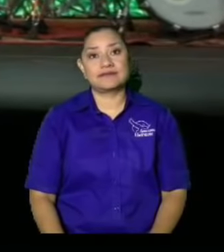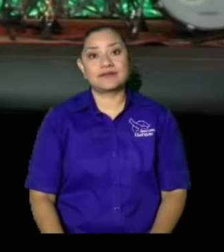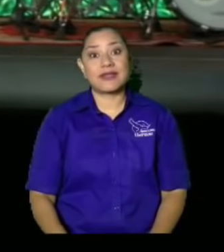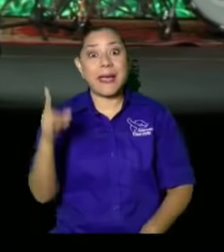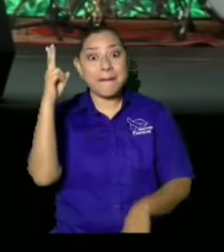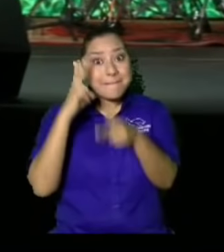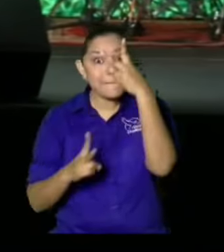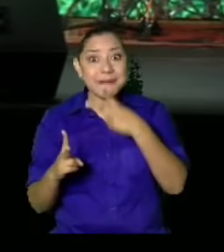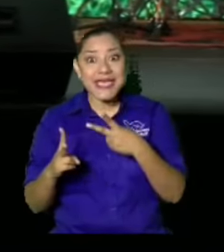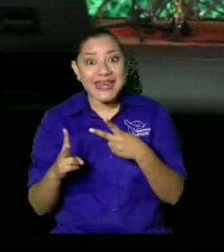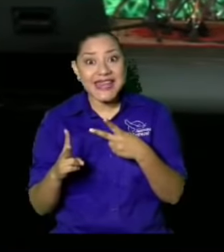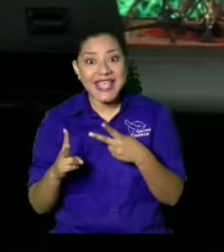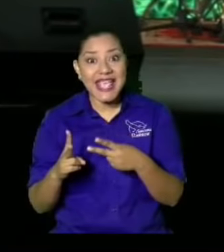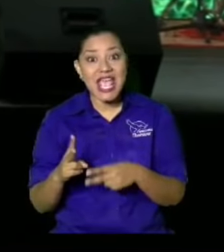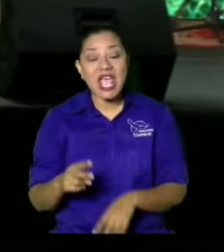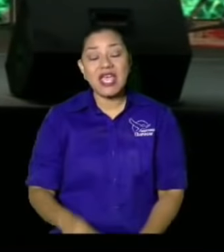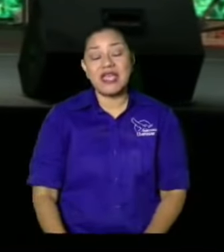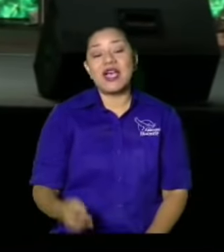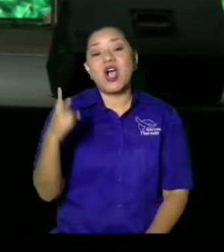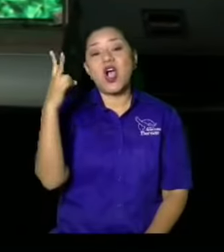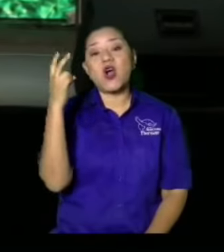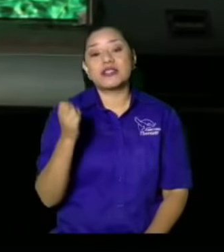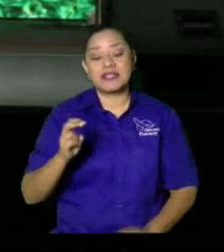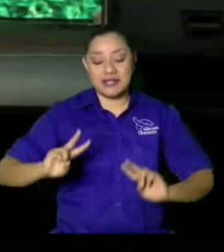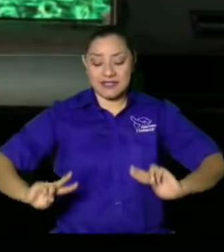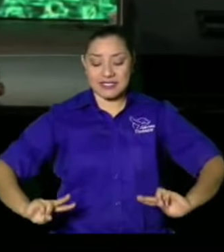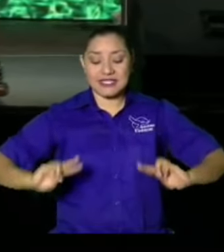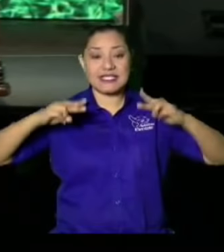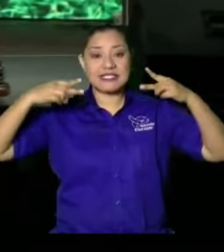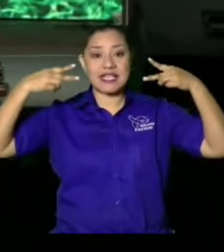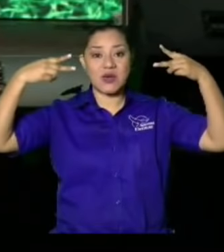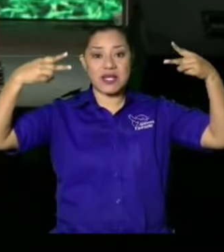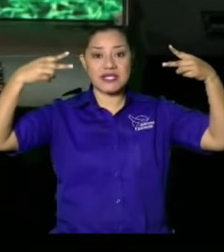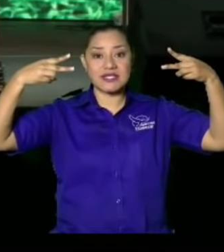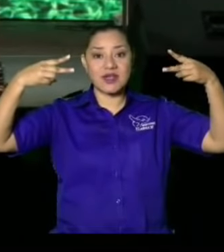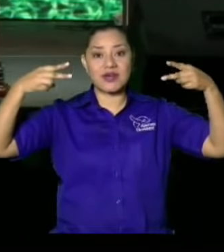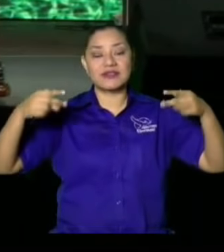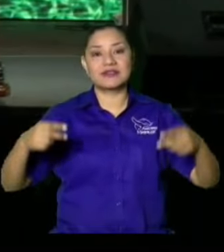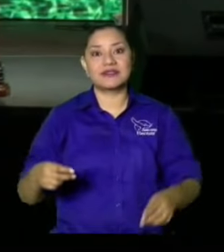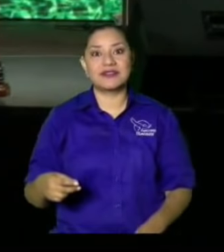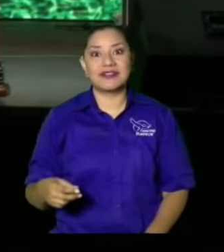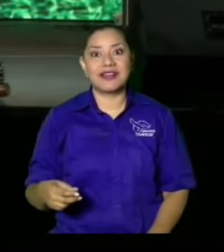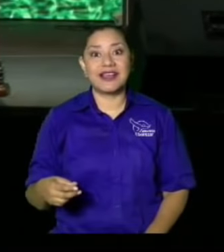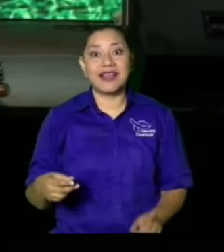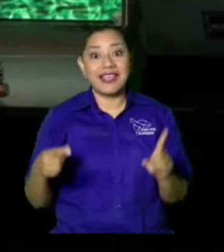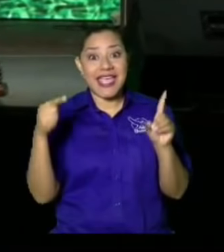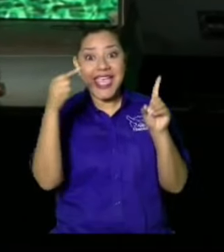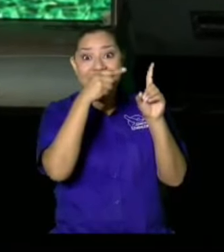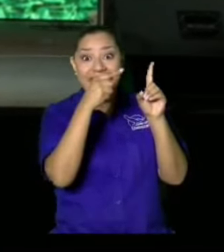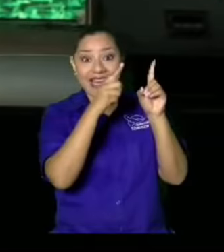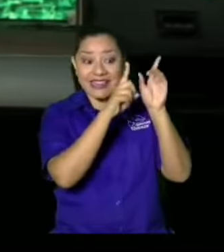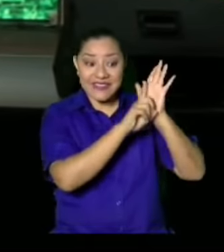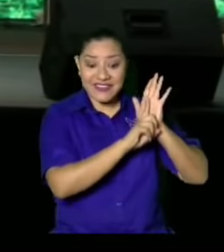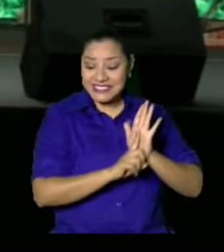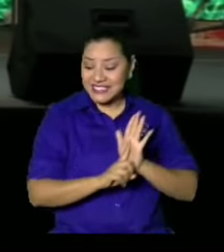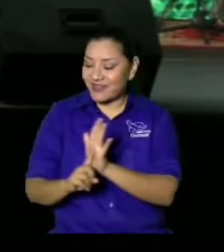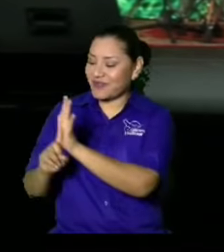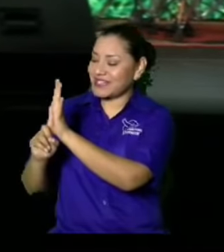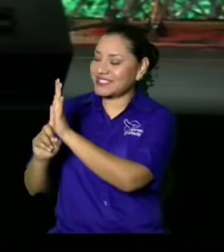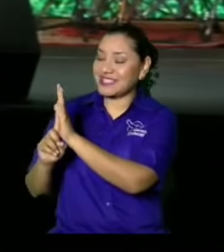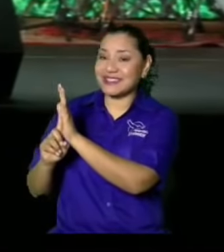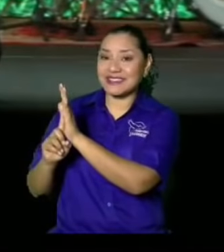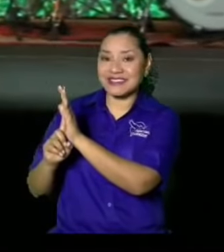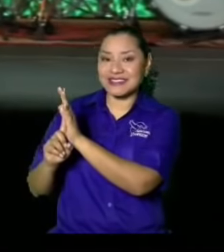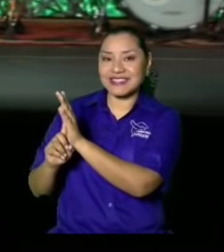Viene tu restauración de una forma extraordinaria, copero. Vas a la presencia de Dios